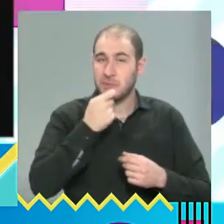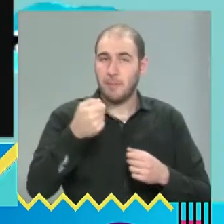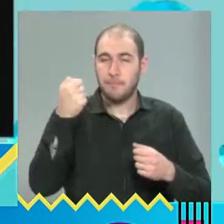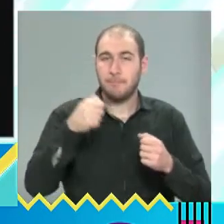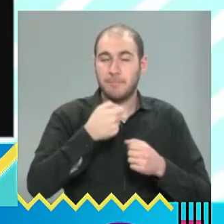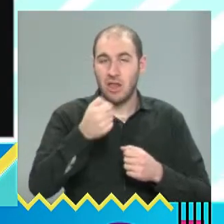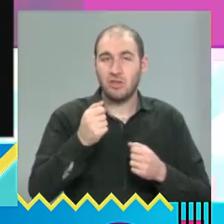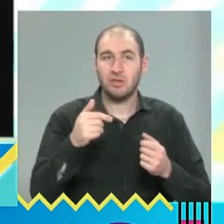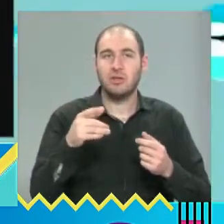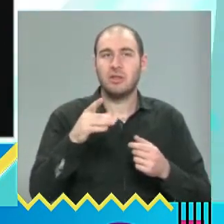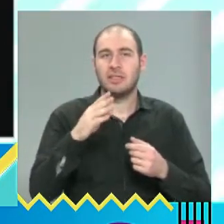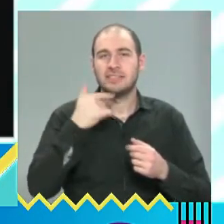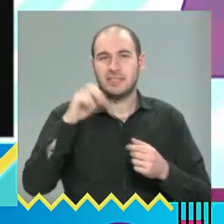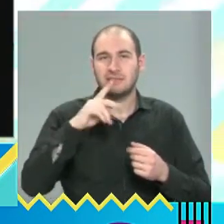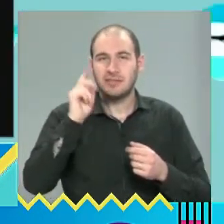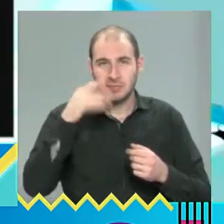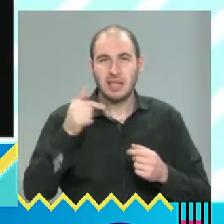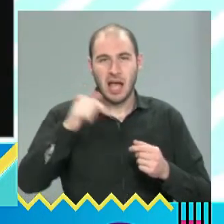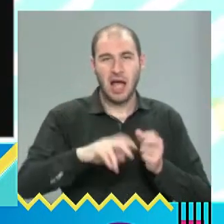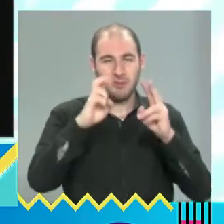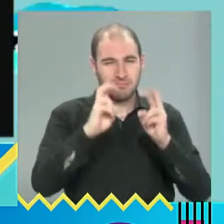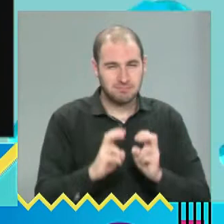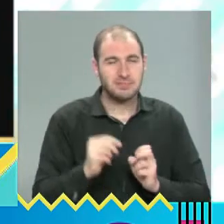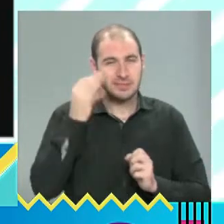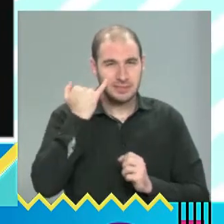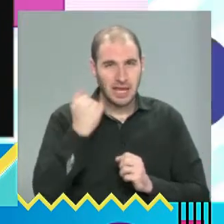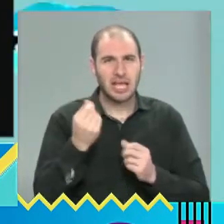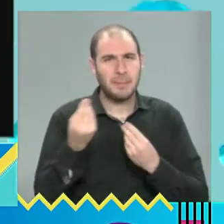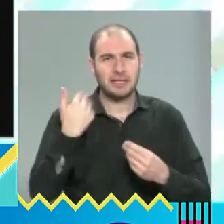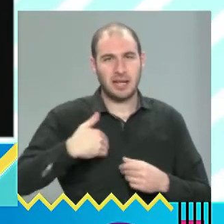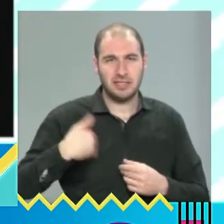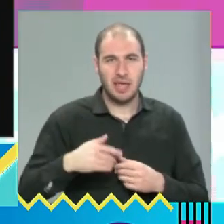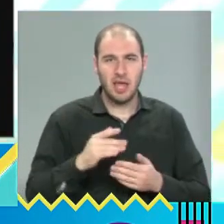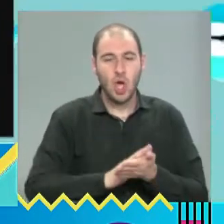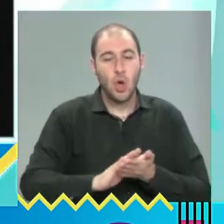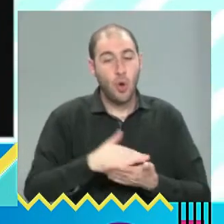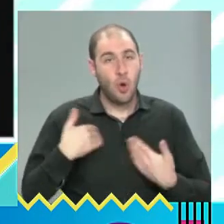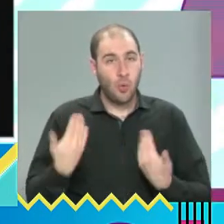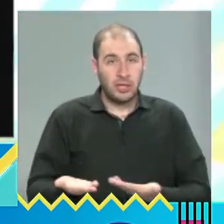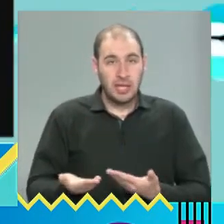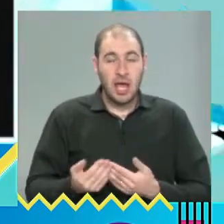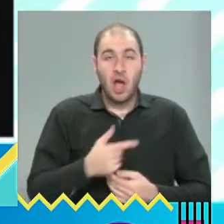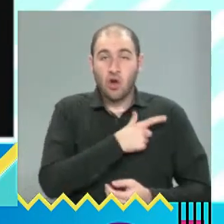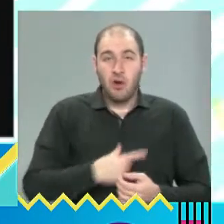periódico británico The Sunday Times, hoy ya había hecho un análisis sobre lo que estaba ocurriendo en Argentina y una de las sugerencias era que el gobierno revisara su